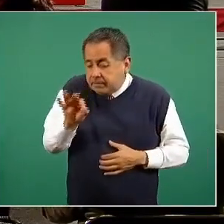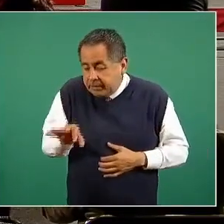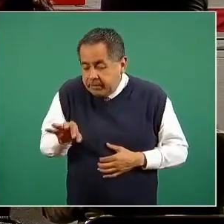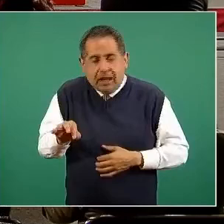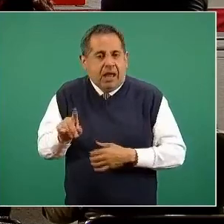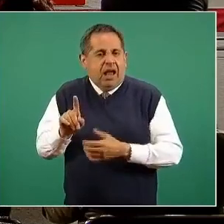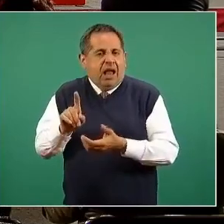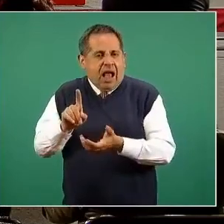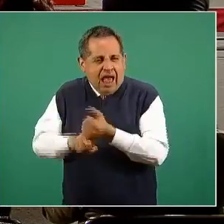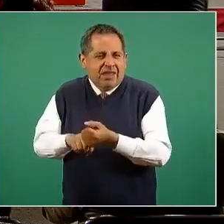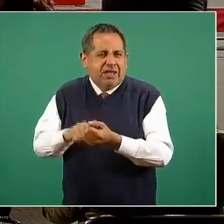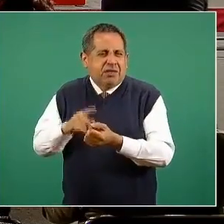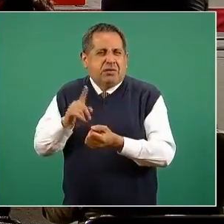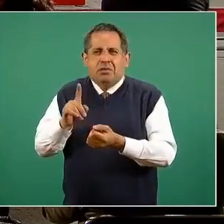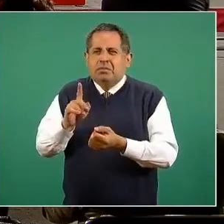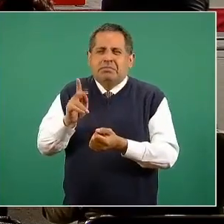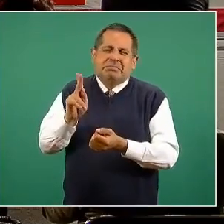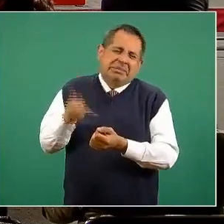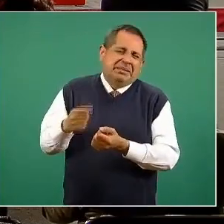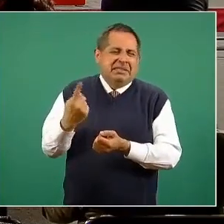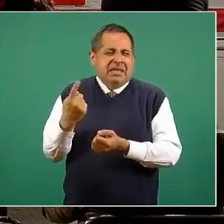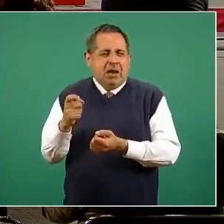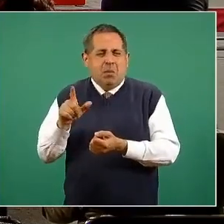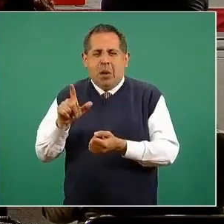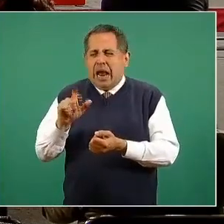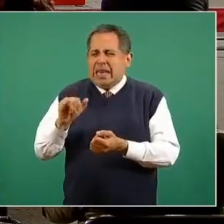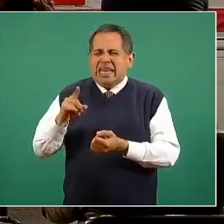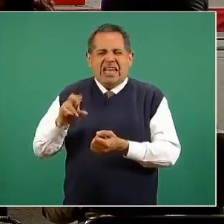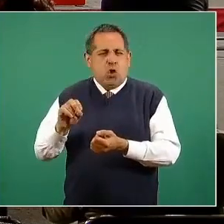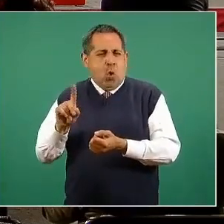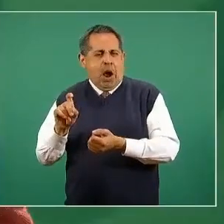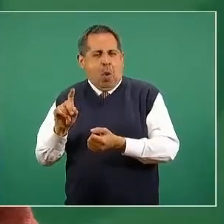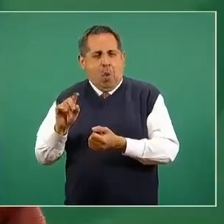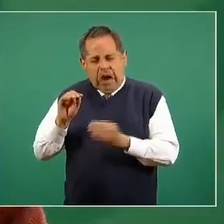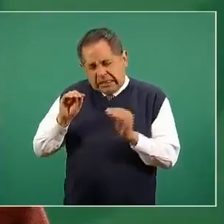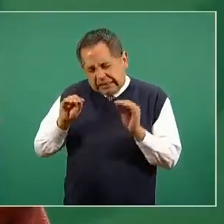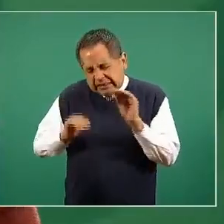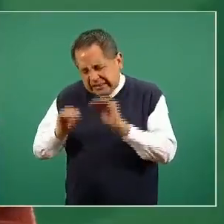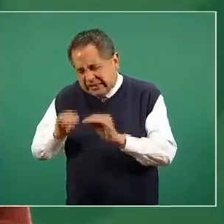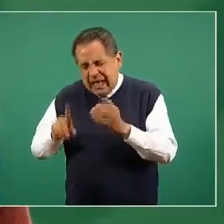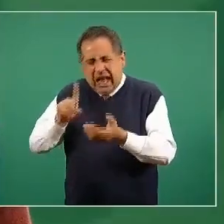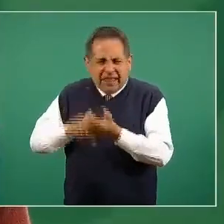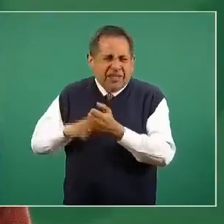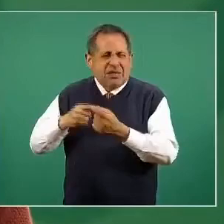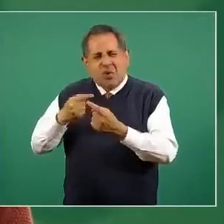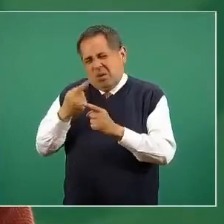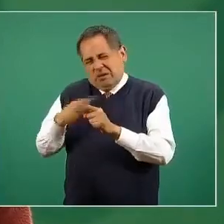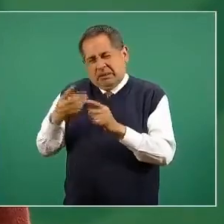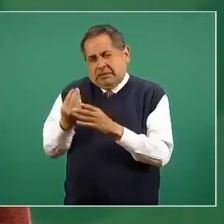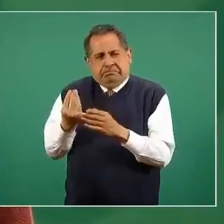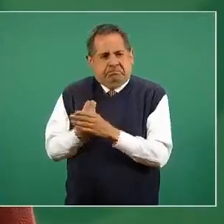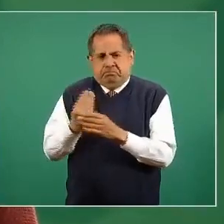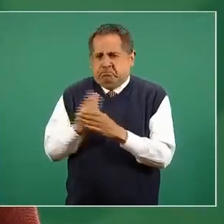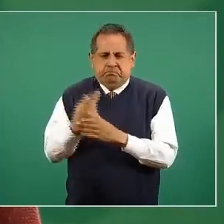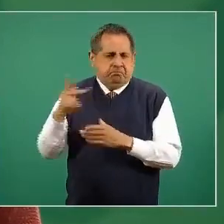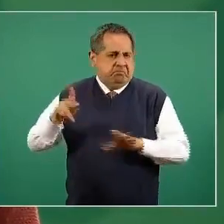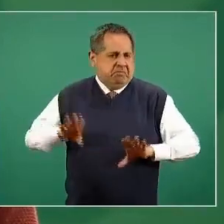sustancias químicas orgánicas y una cierta acidez y una cierta salinidad, y está a cierta temperatura, en